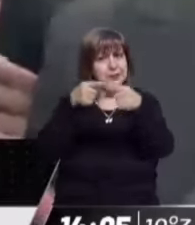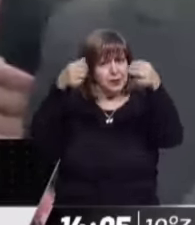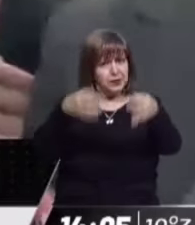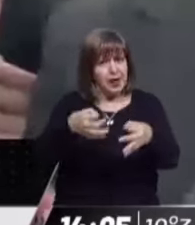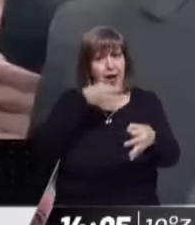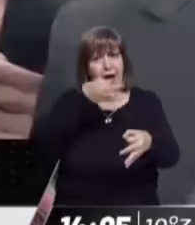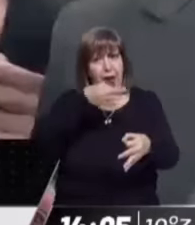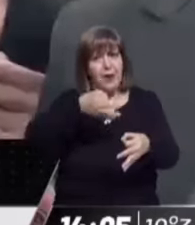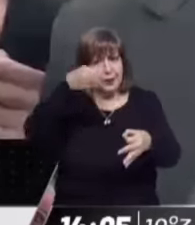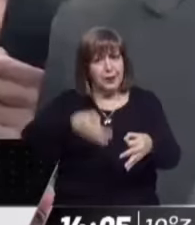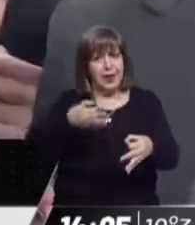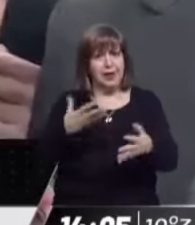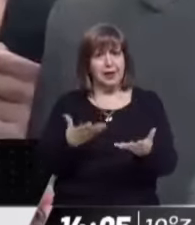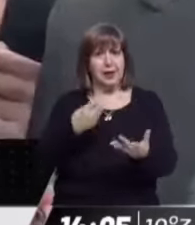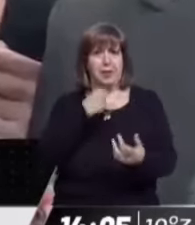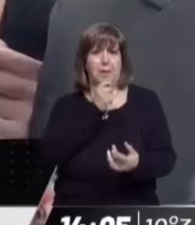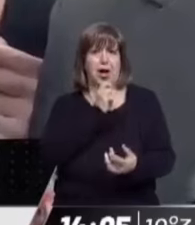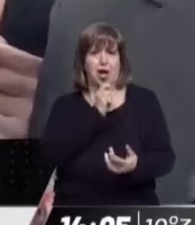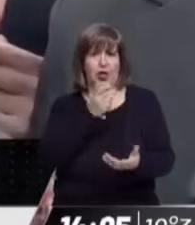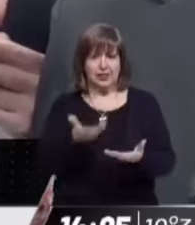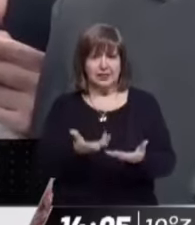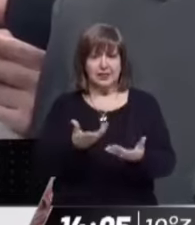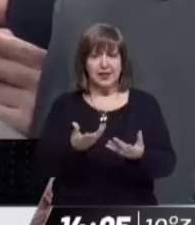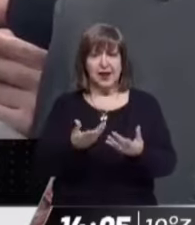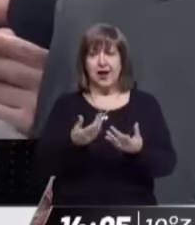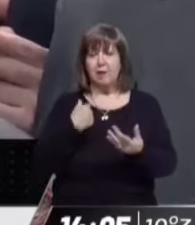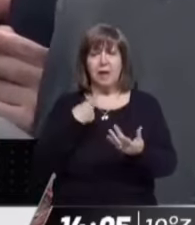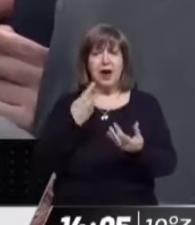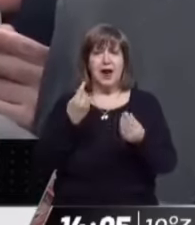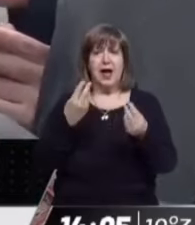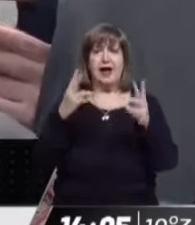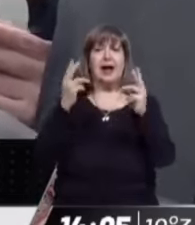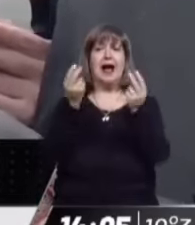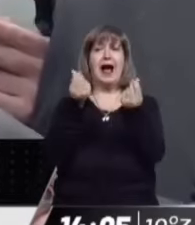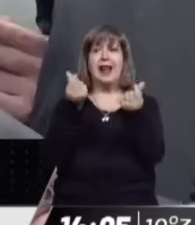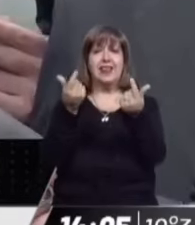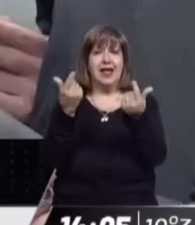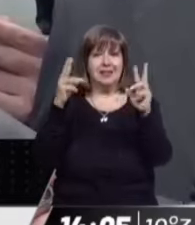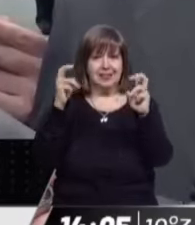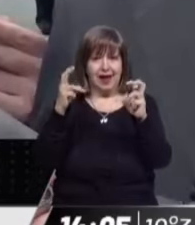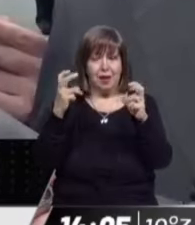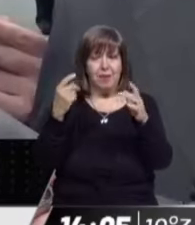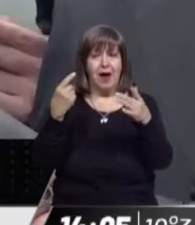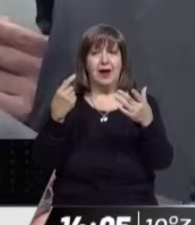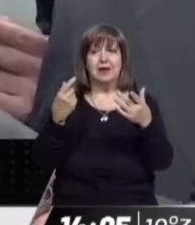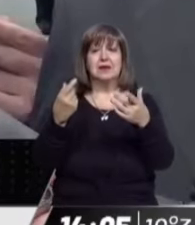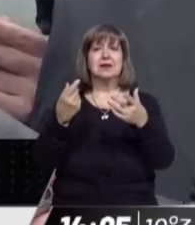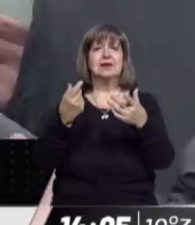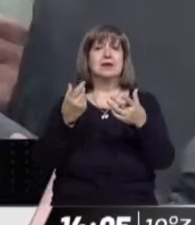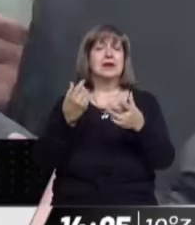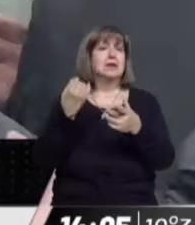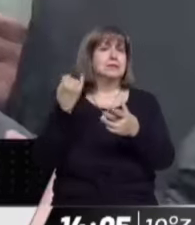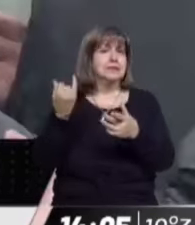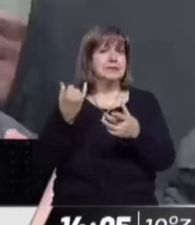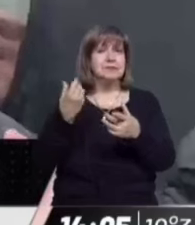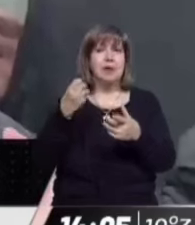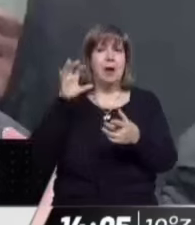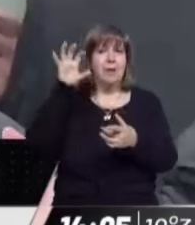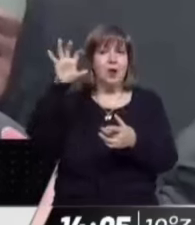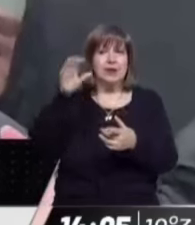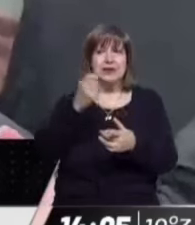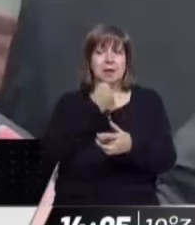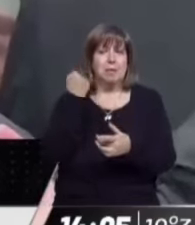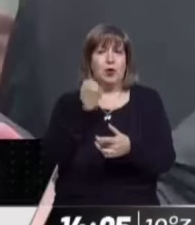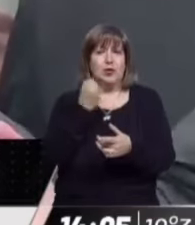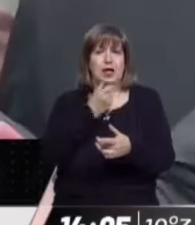los debates de calidad. ¿Qué es lo que es de calidad y de profundidad? Las principales funciones las tiene la provincia, las que son